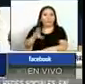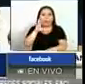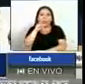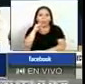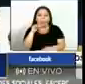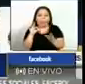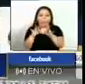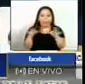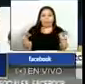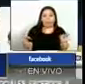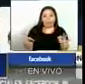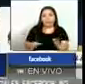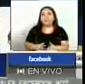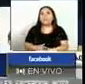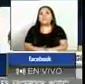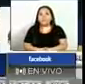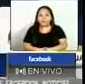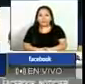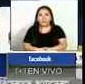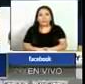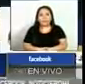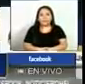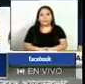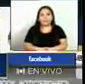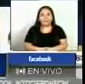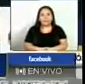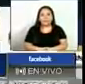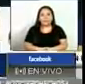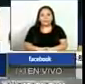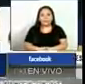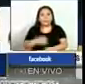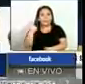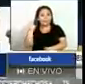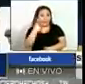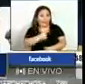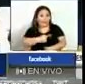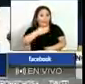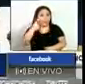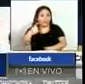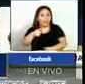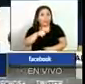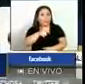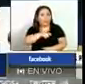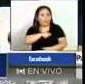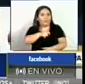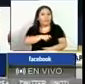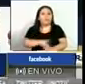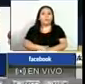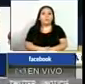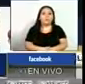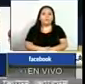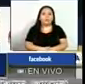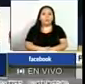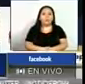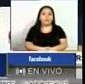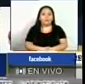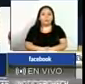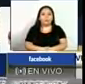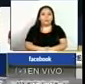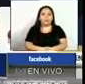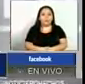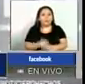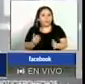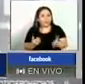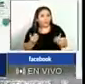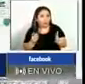y lo que sí es que tenemos es que exigir lo que tenemos responsabilidad de exigir para